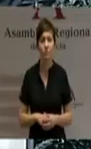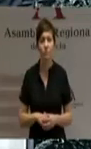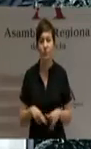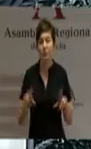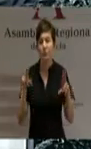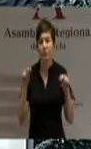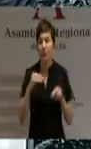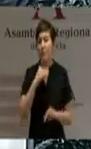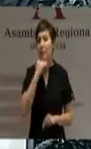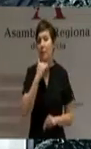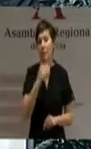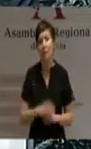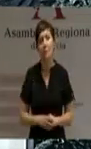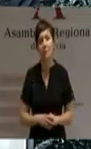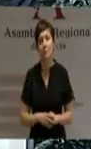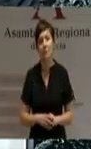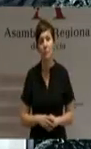señorías. Solo quiero